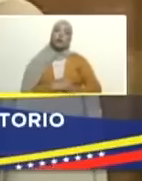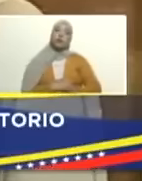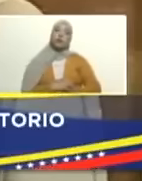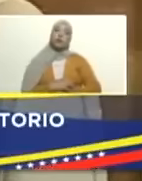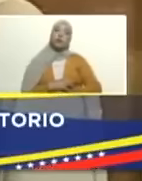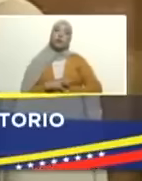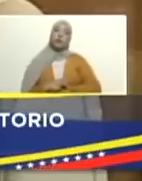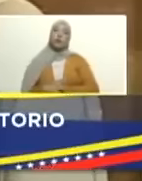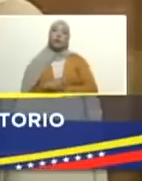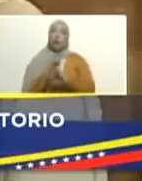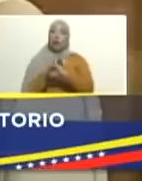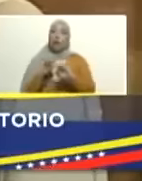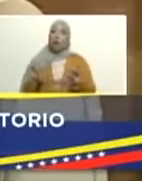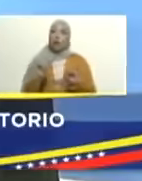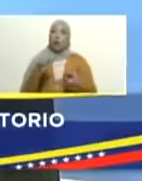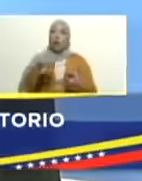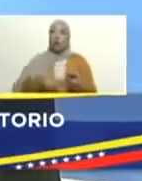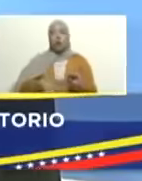en el elemento final